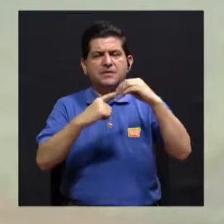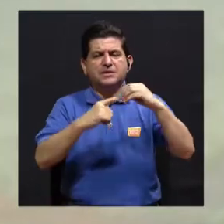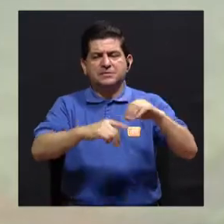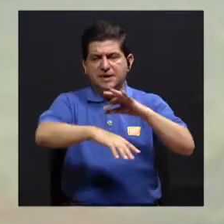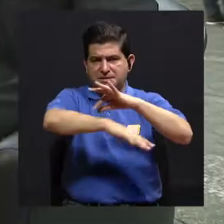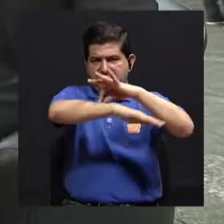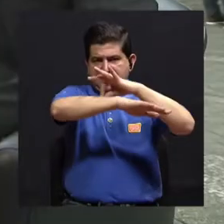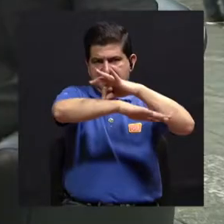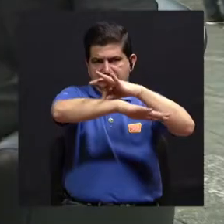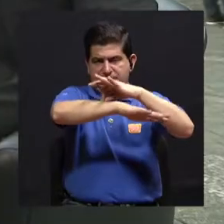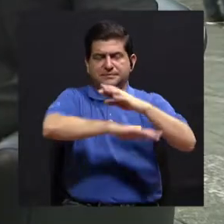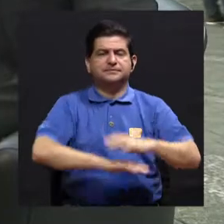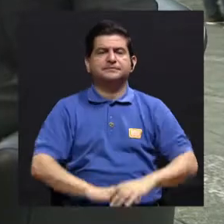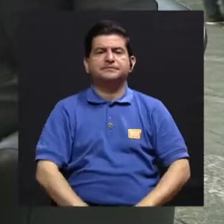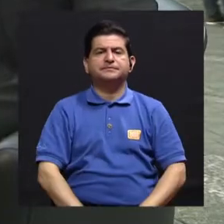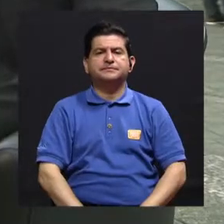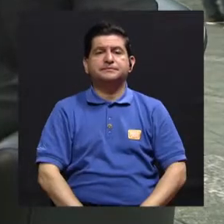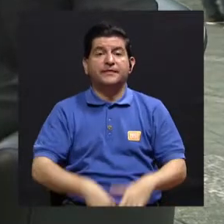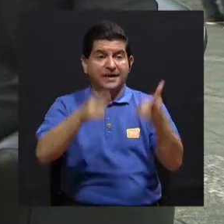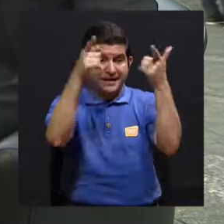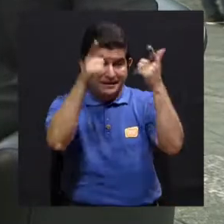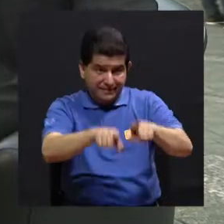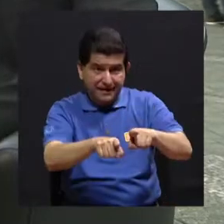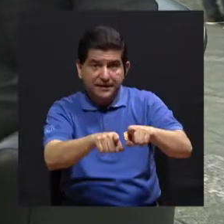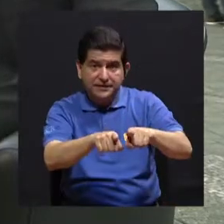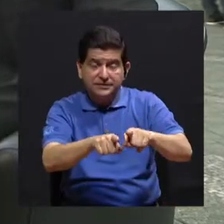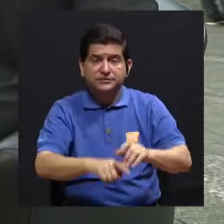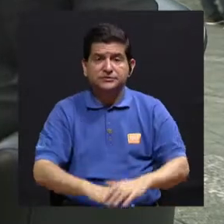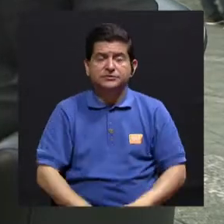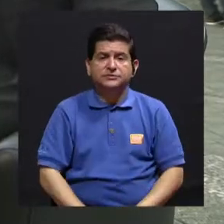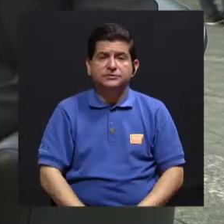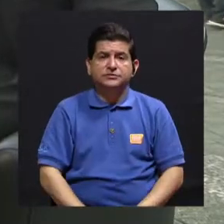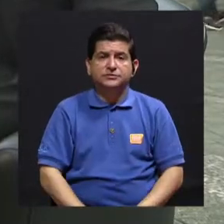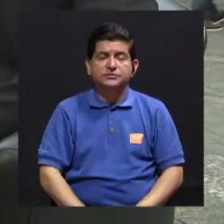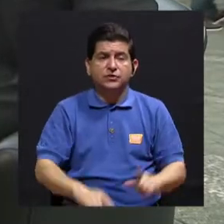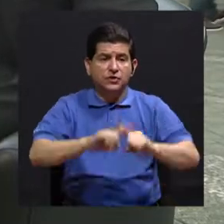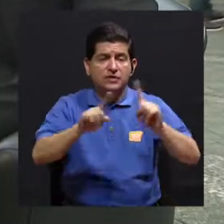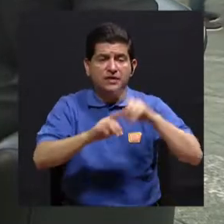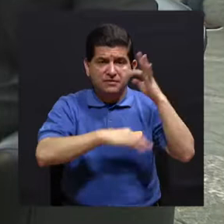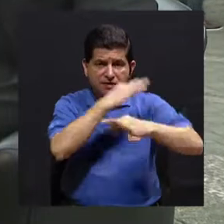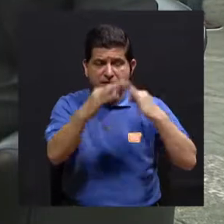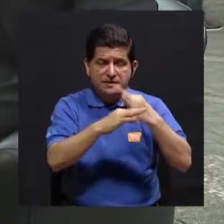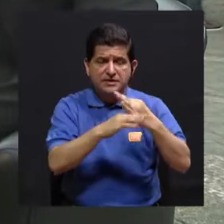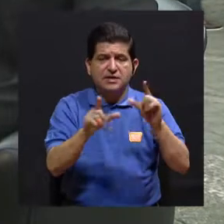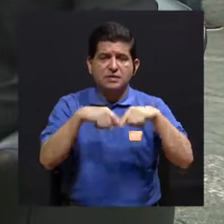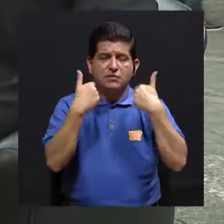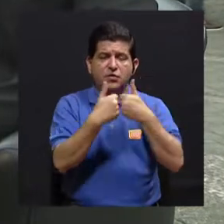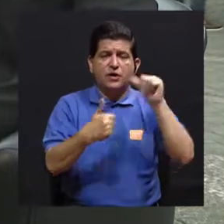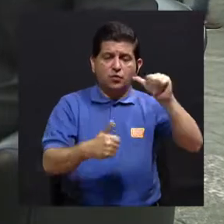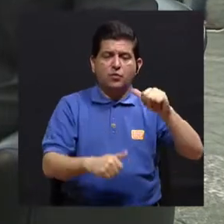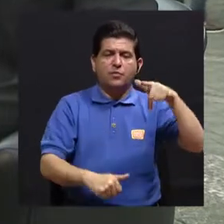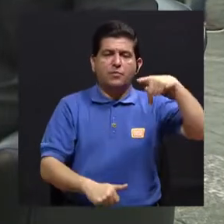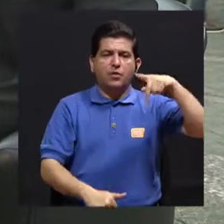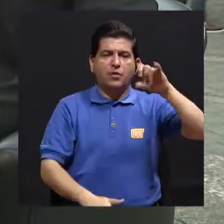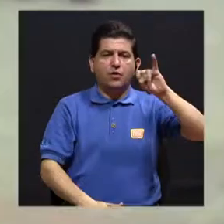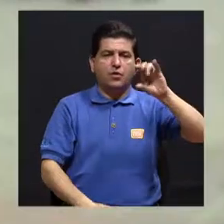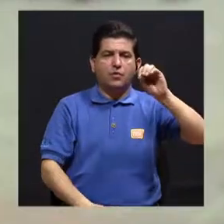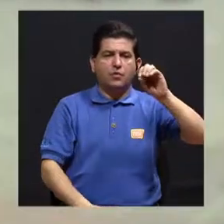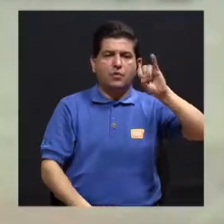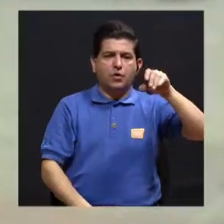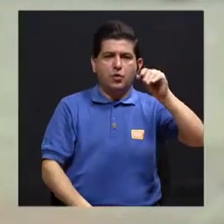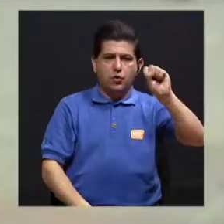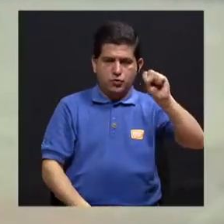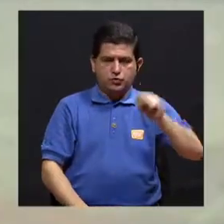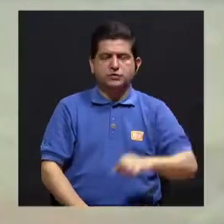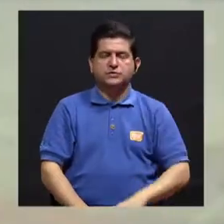mayoritariamente en la piel. Y de hecho, pues entre los artrópodos, pues vamos a presentar los piojos,